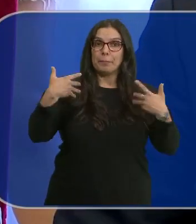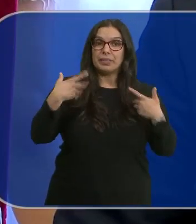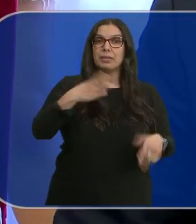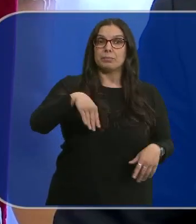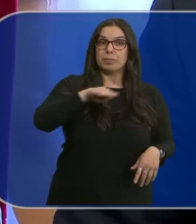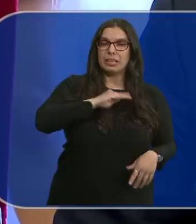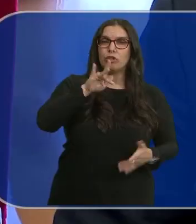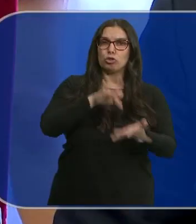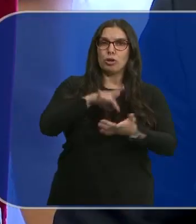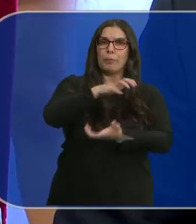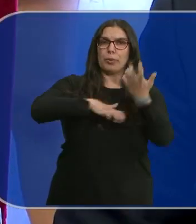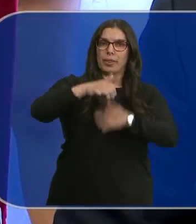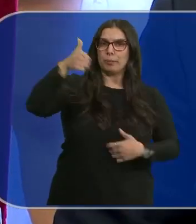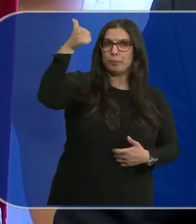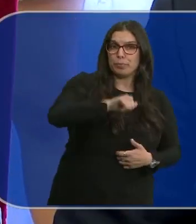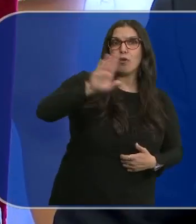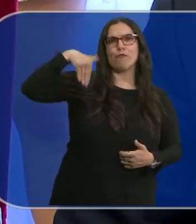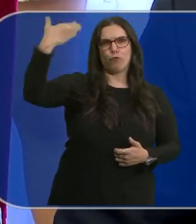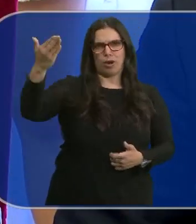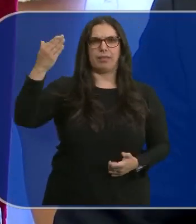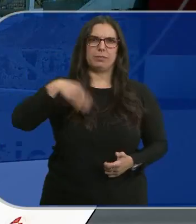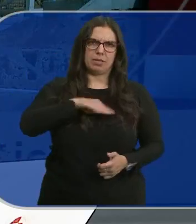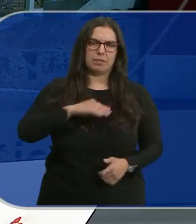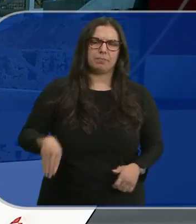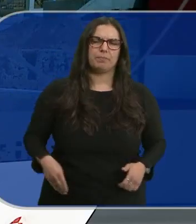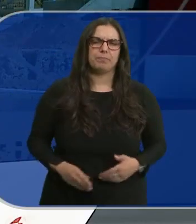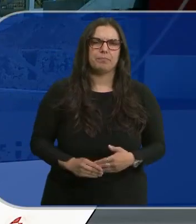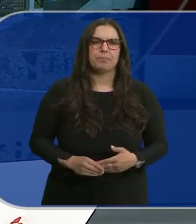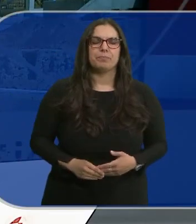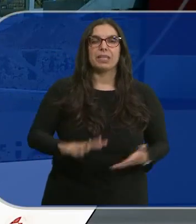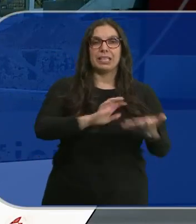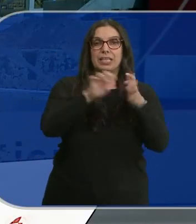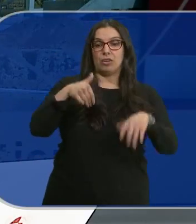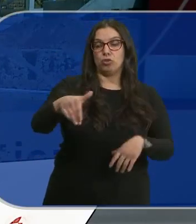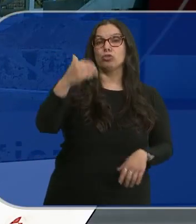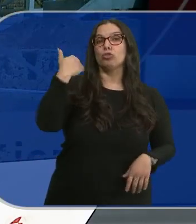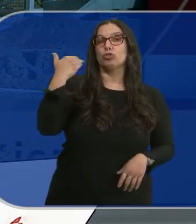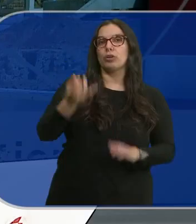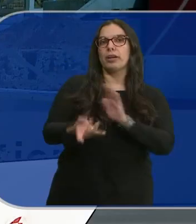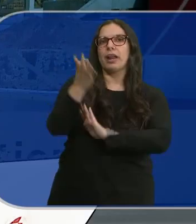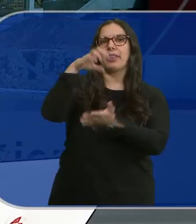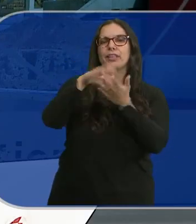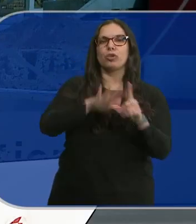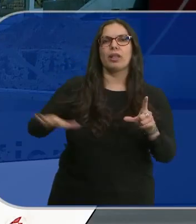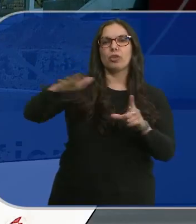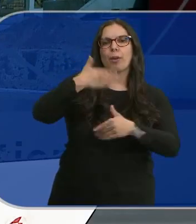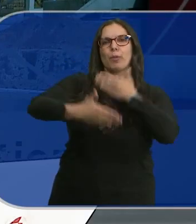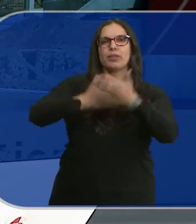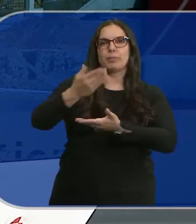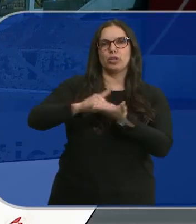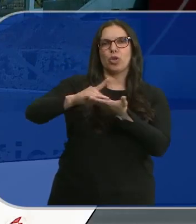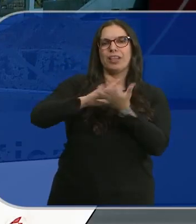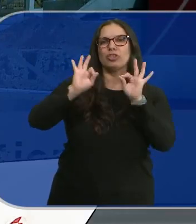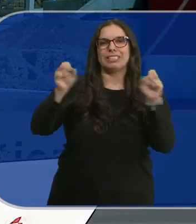que sufren violencia de género en el extranjero. Castilla y León contará en Soria con el Centro Nacional de Procesamiento de Datos